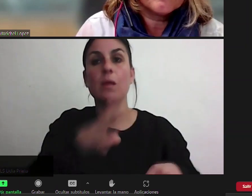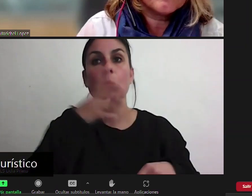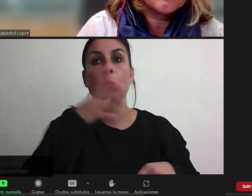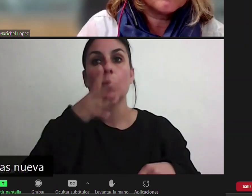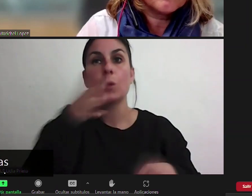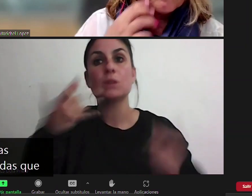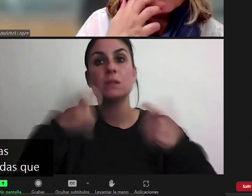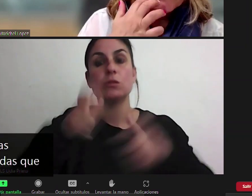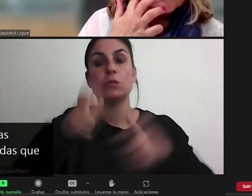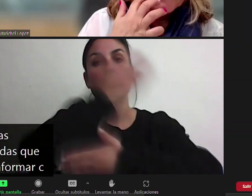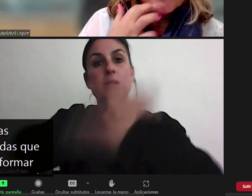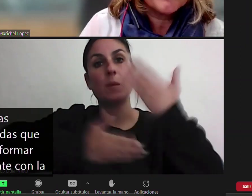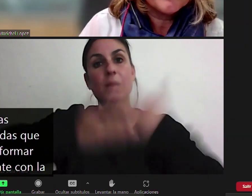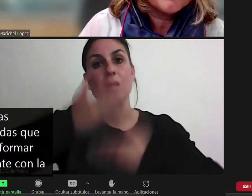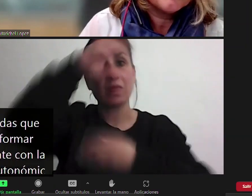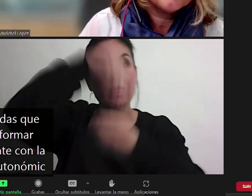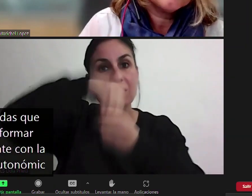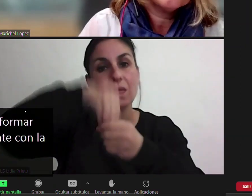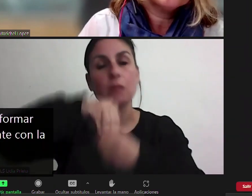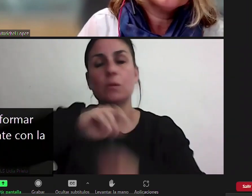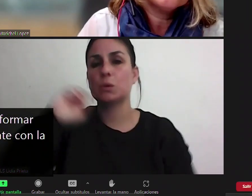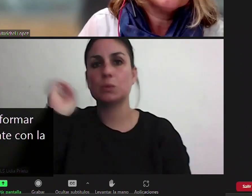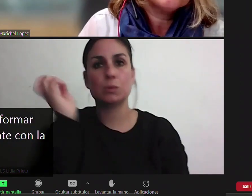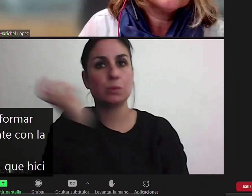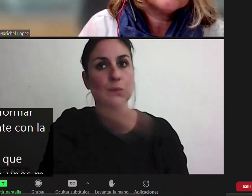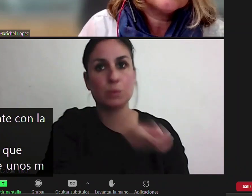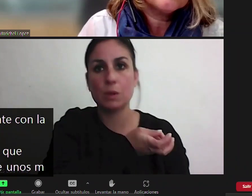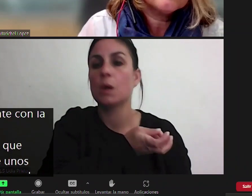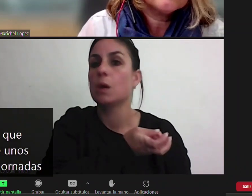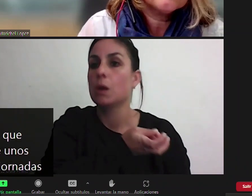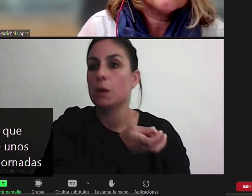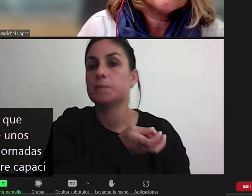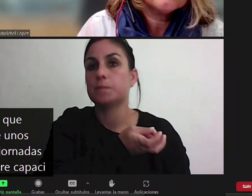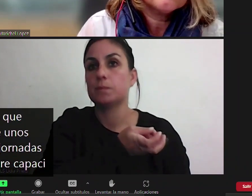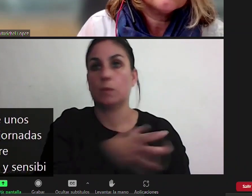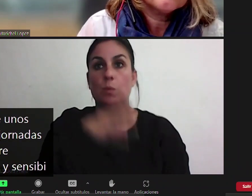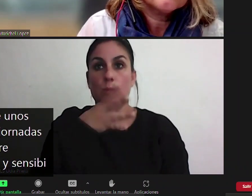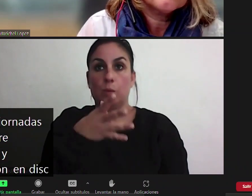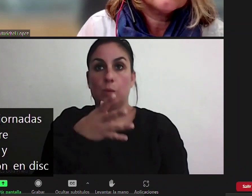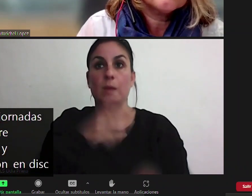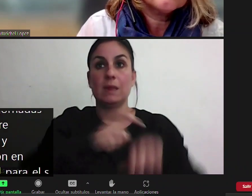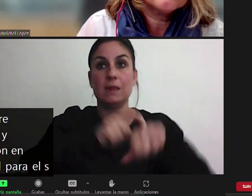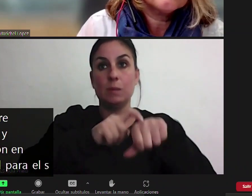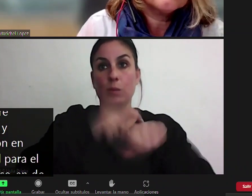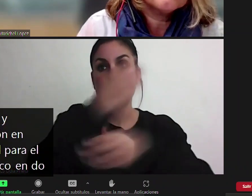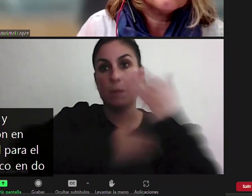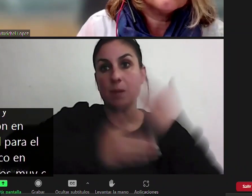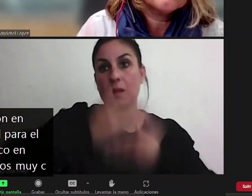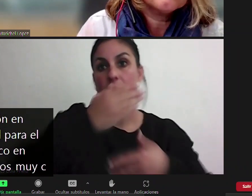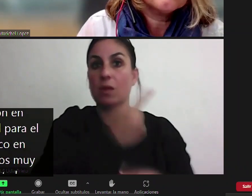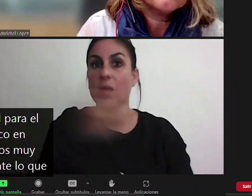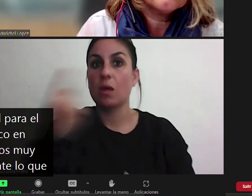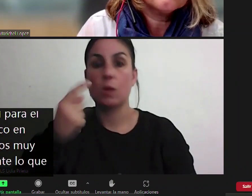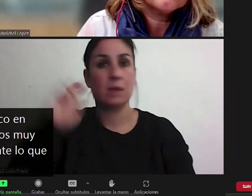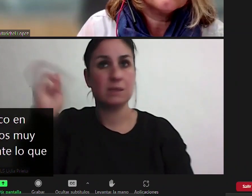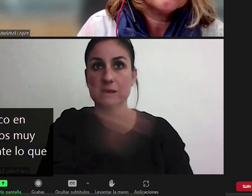sector más diverso que hay por sus diferencias entre cada tipo de discapacidad, por la coyuntura que tiene cada una de